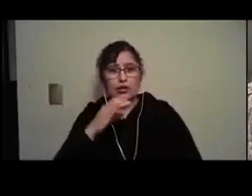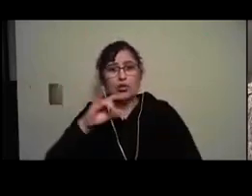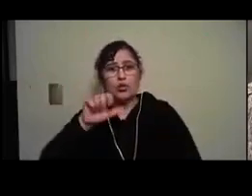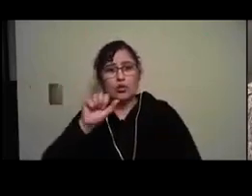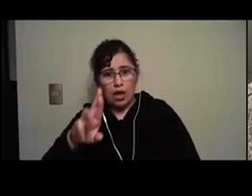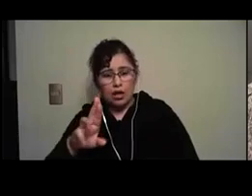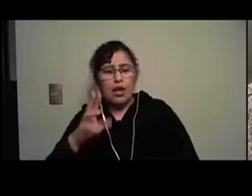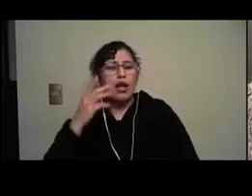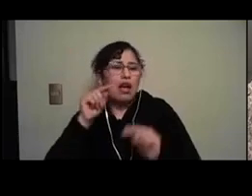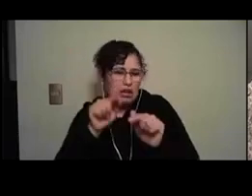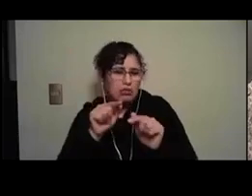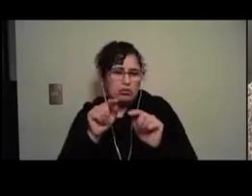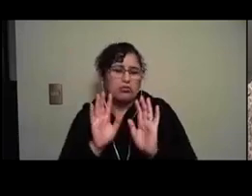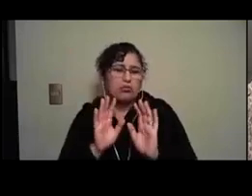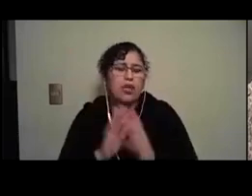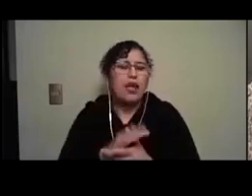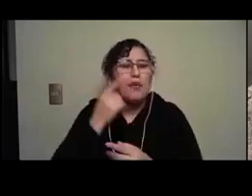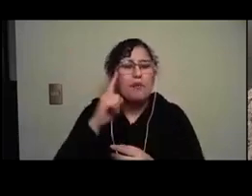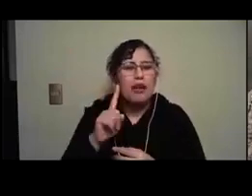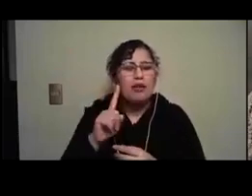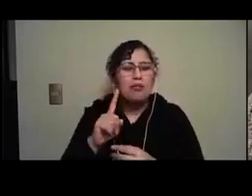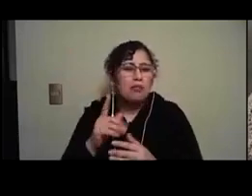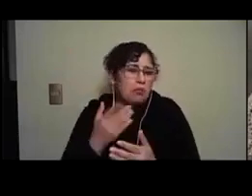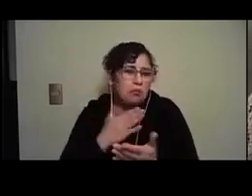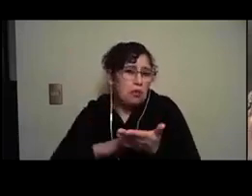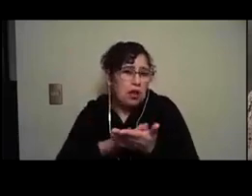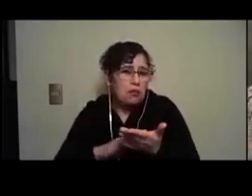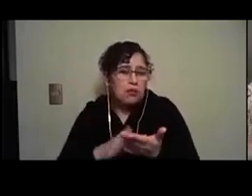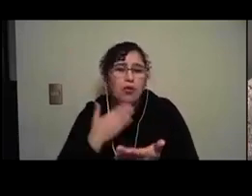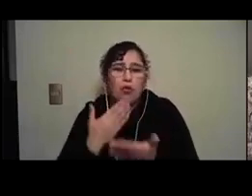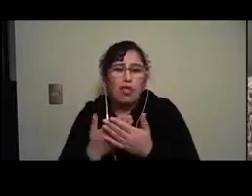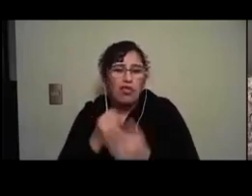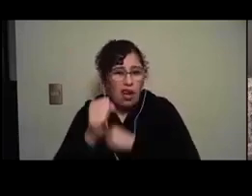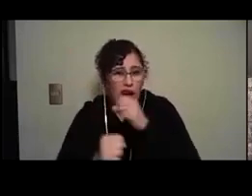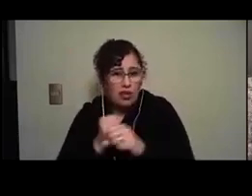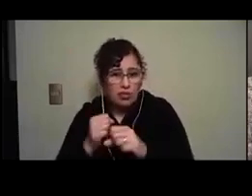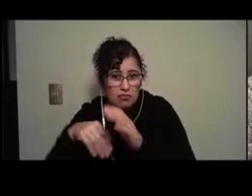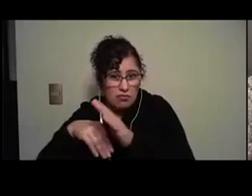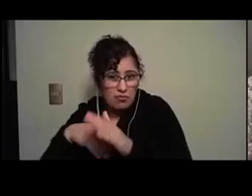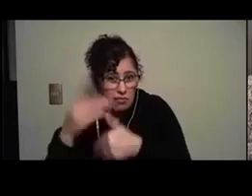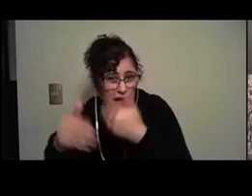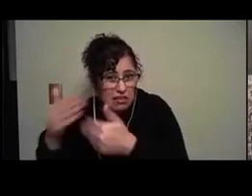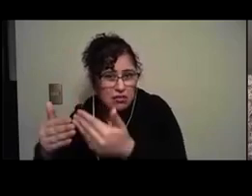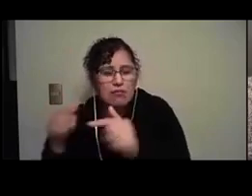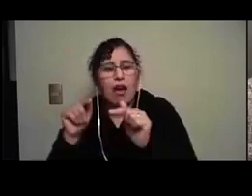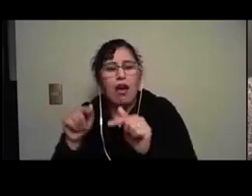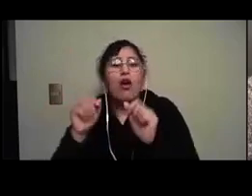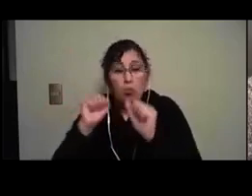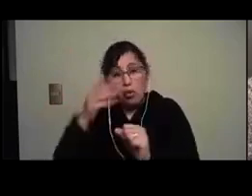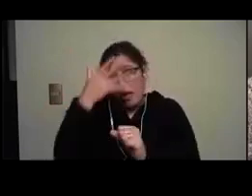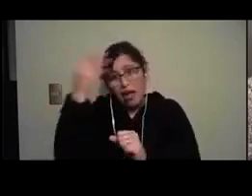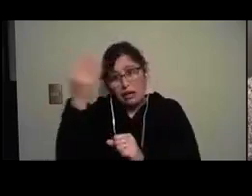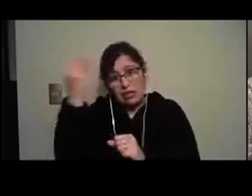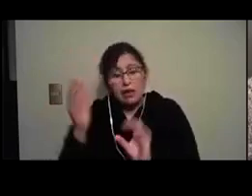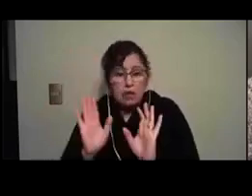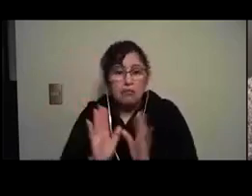Pero ahora, eso no quita que posteriormente, cuando ya tenga más años, pueda tener un Alzheimer, pero, o se comporte como un Alzheimer,